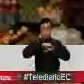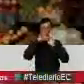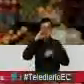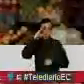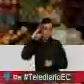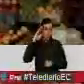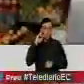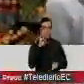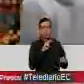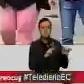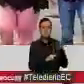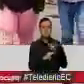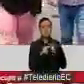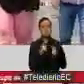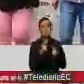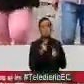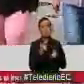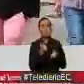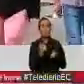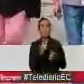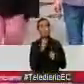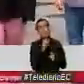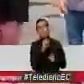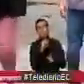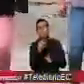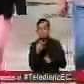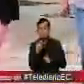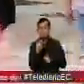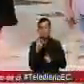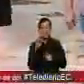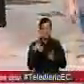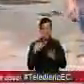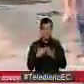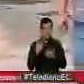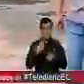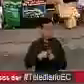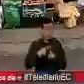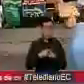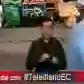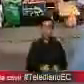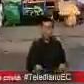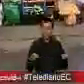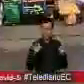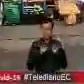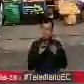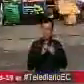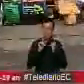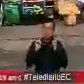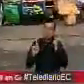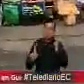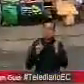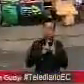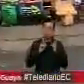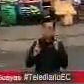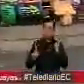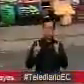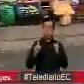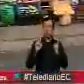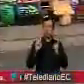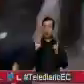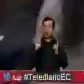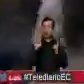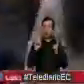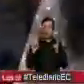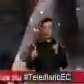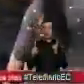comisario verificando los precios. Para acudir a los mercados, se recomienda a la ciudadanía mantener una distancia social de